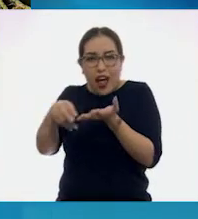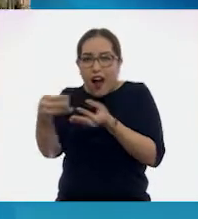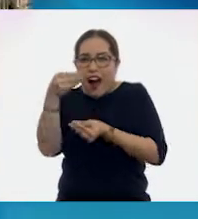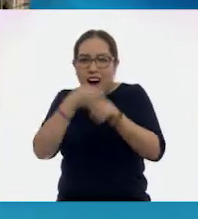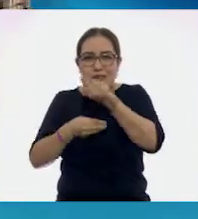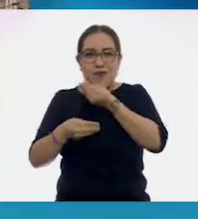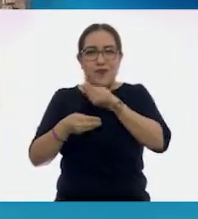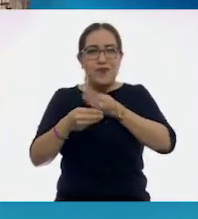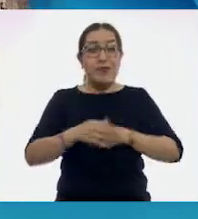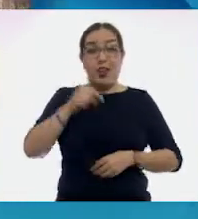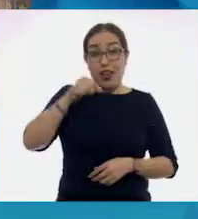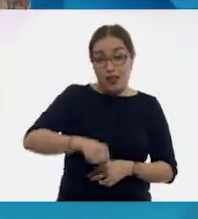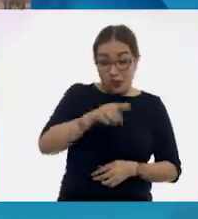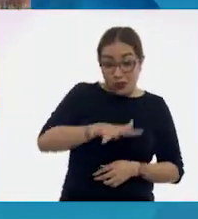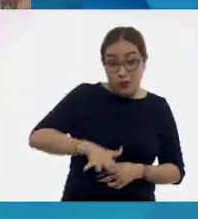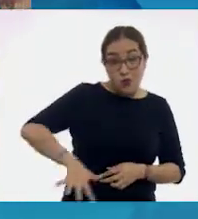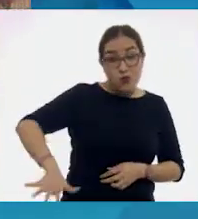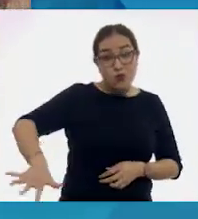aquí en el